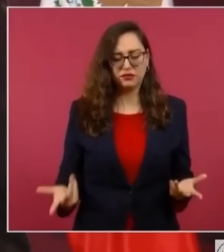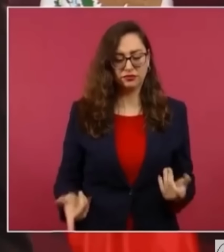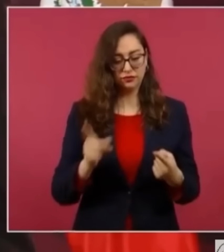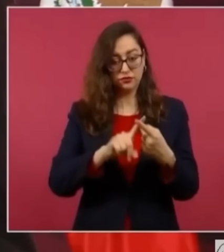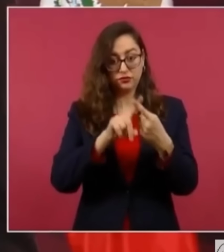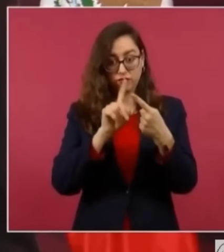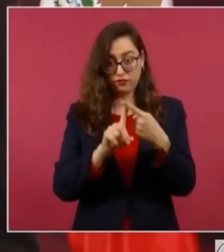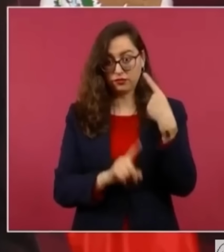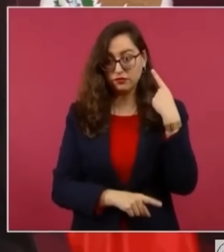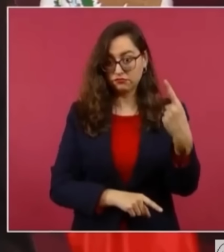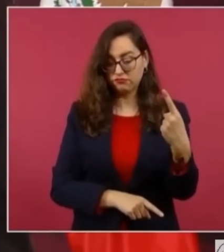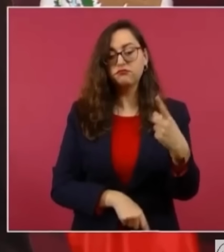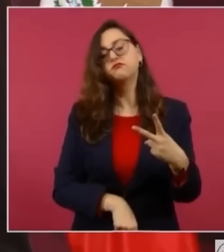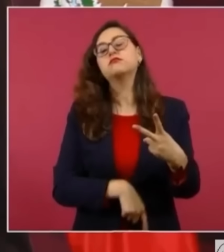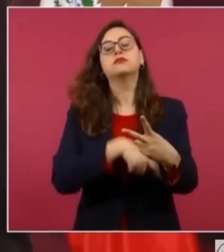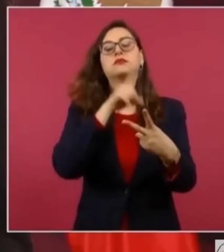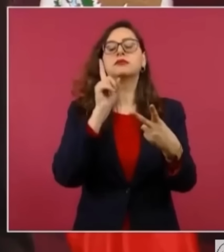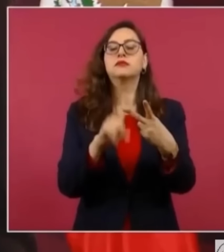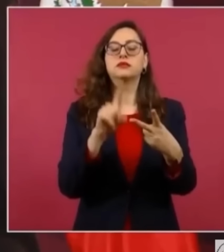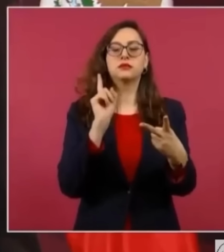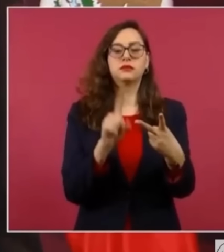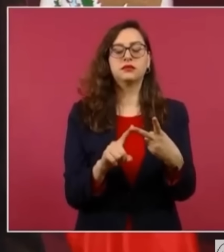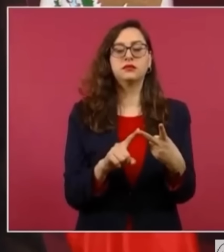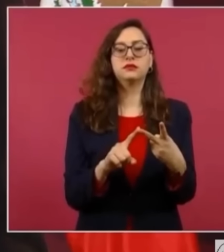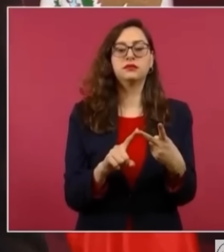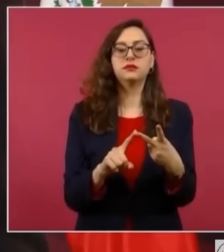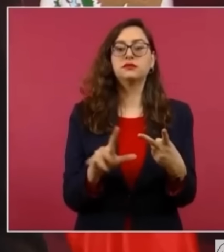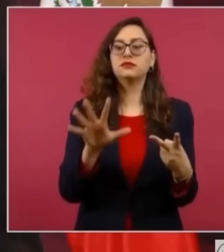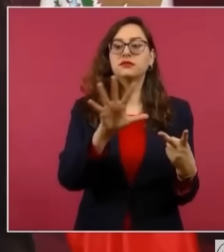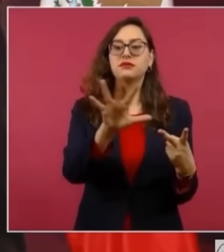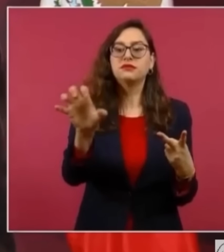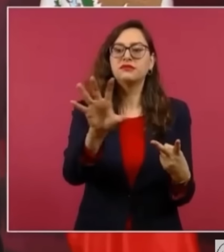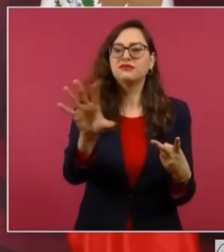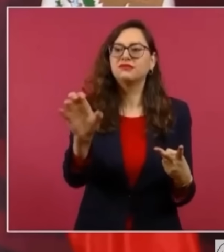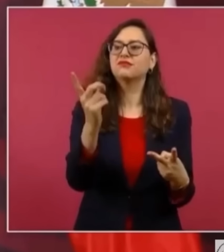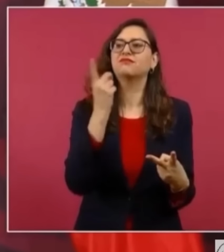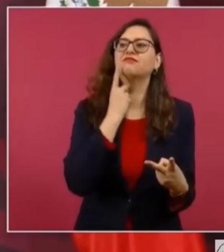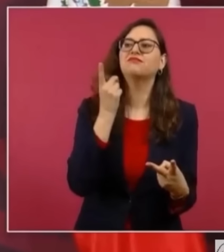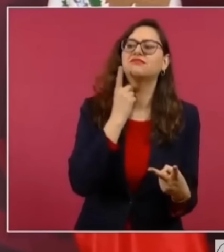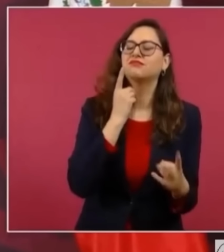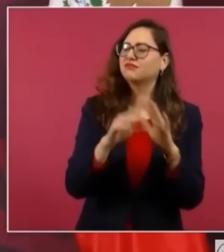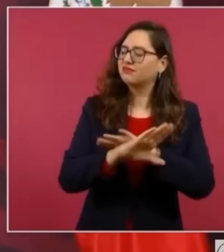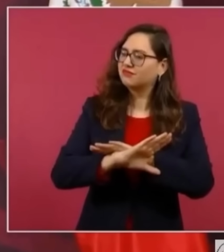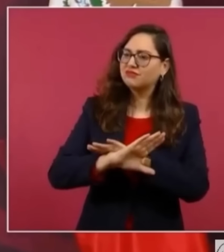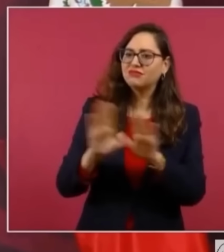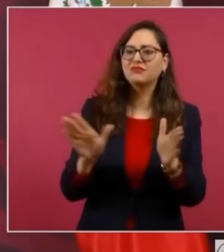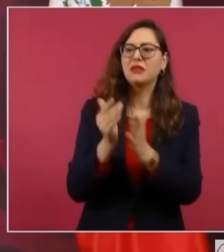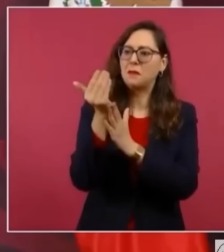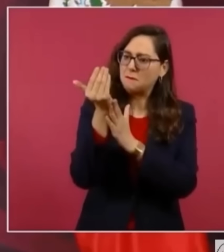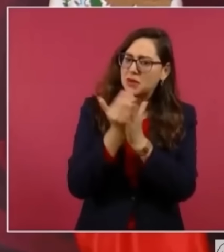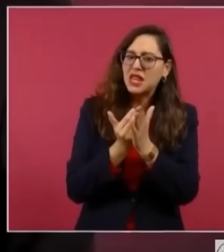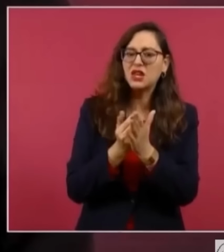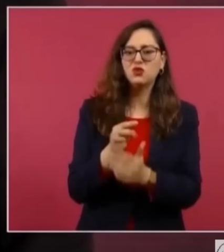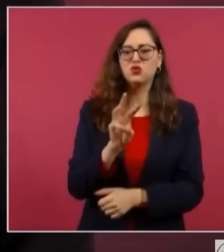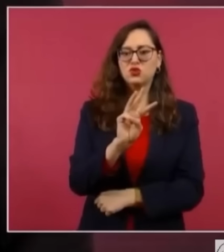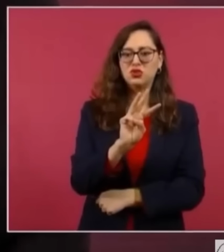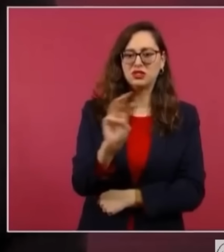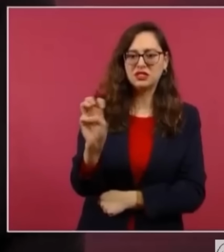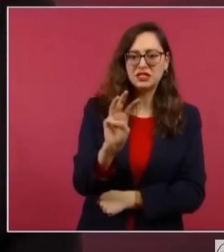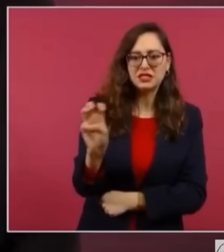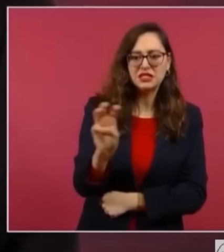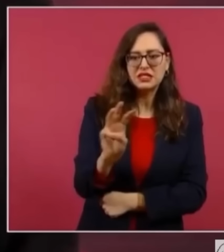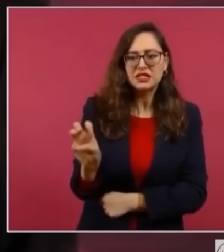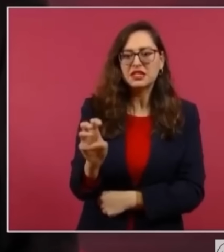diputados, se contara con 300 y que se suprimieran